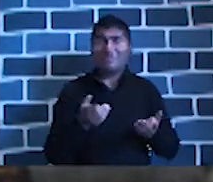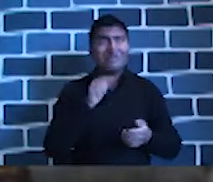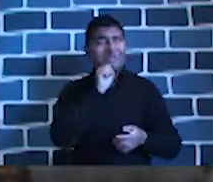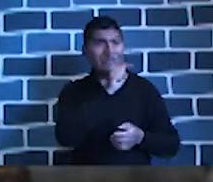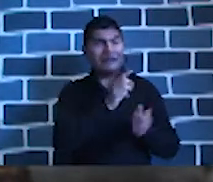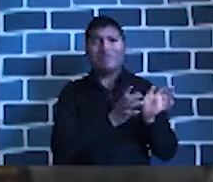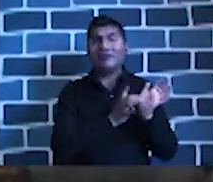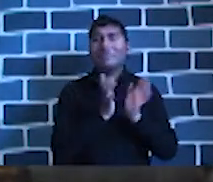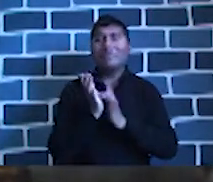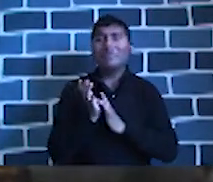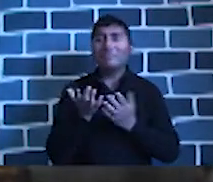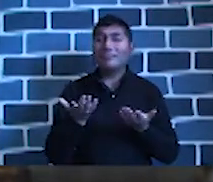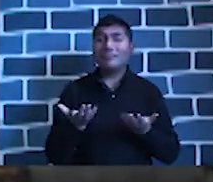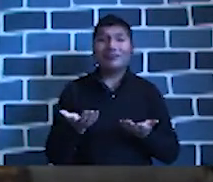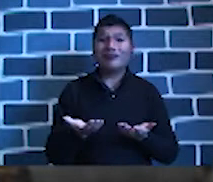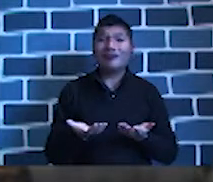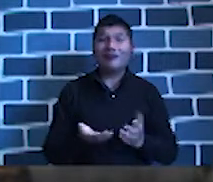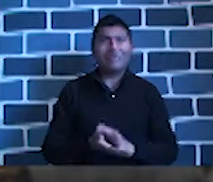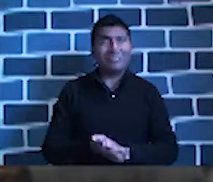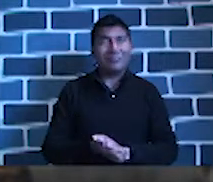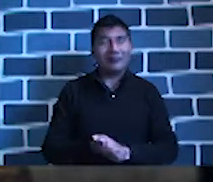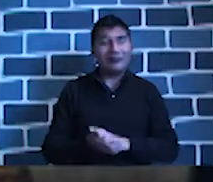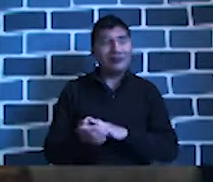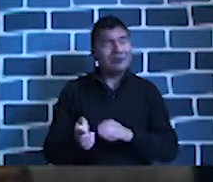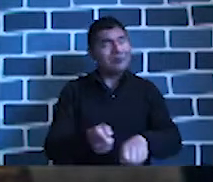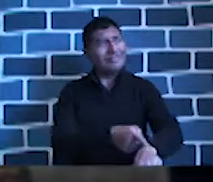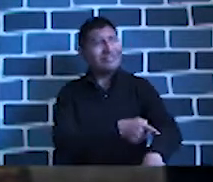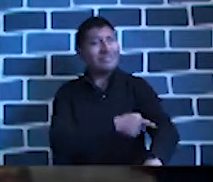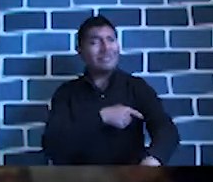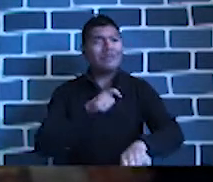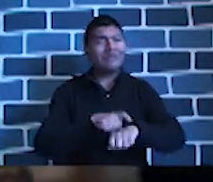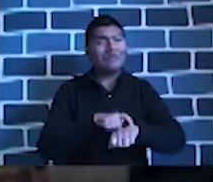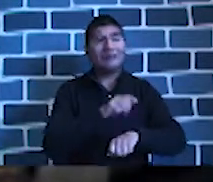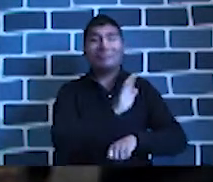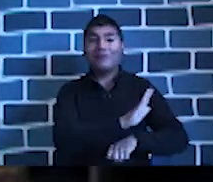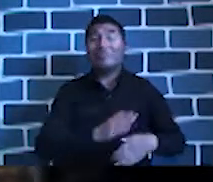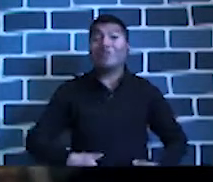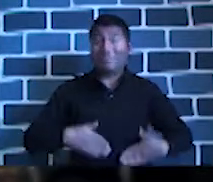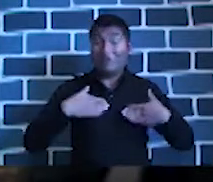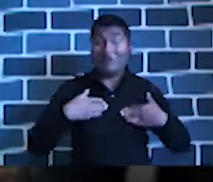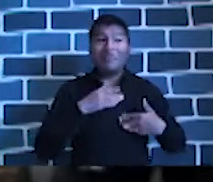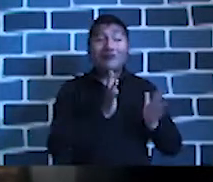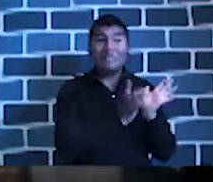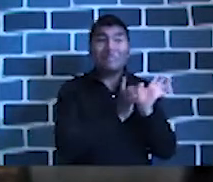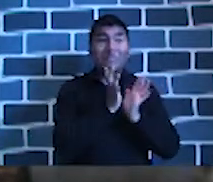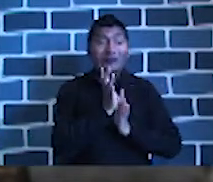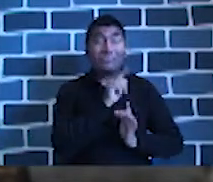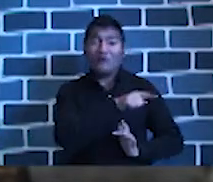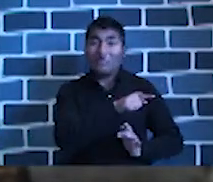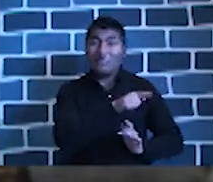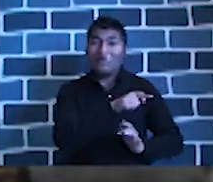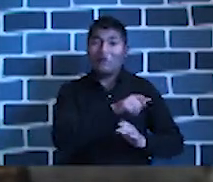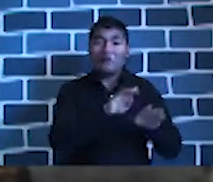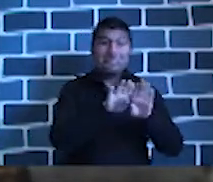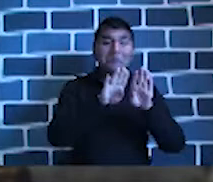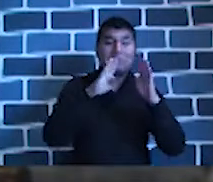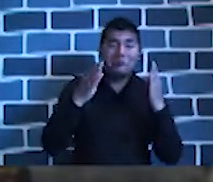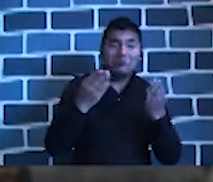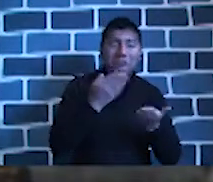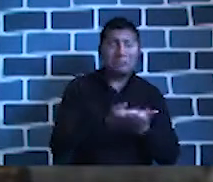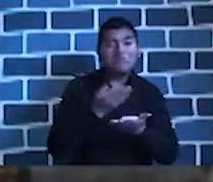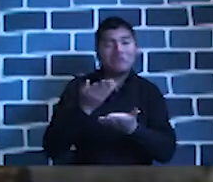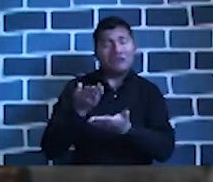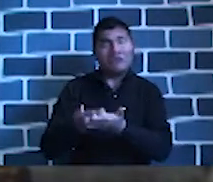este Jesús? Por un largo tiempo de su vida pública, Jesús evita plantear abiertamente esta